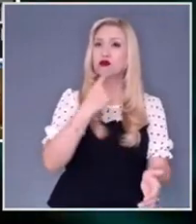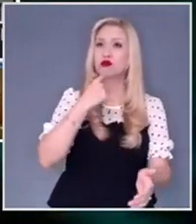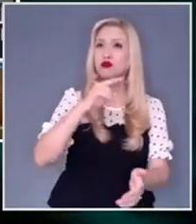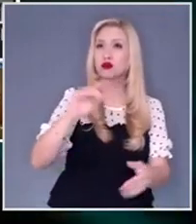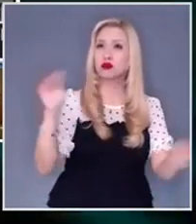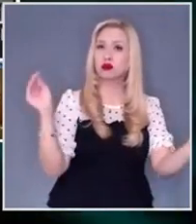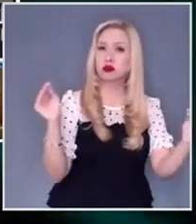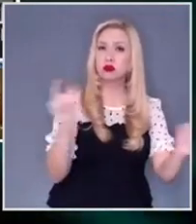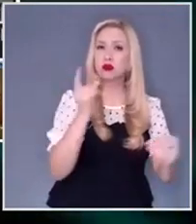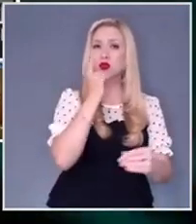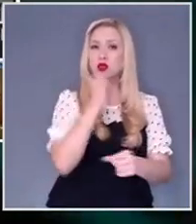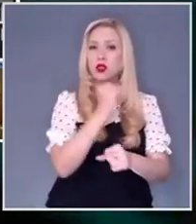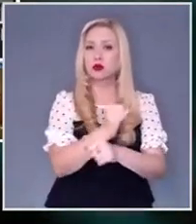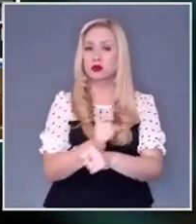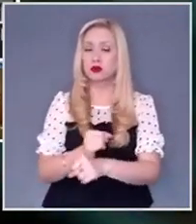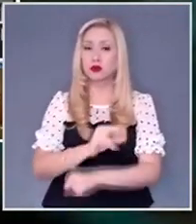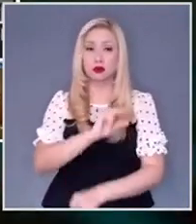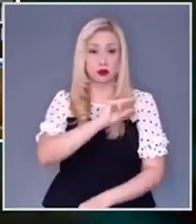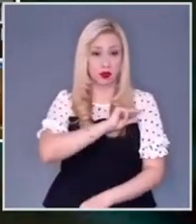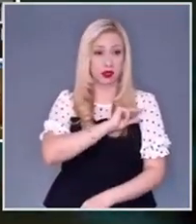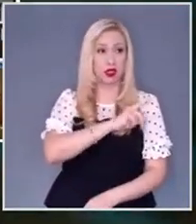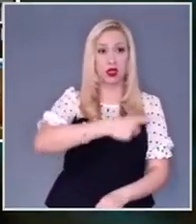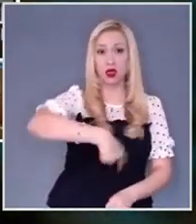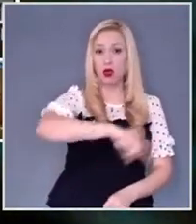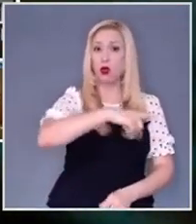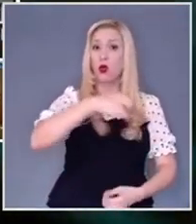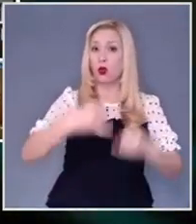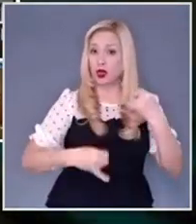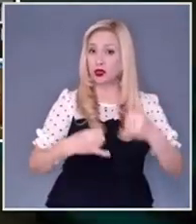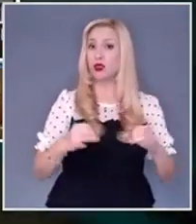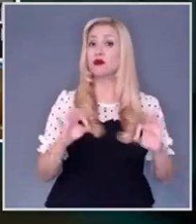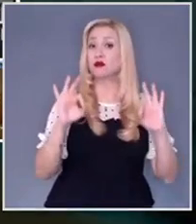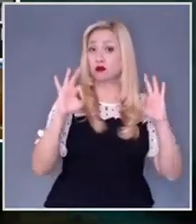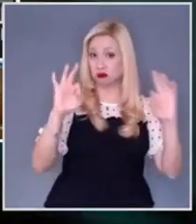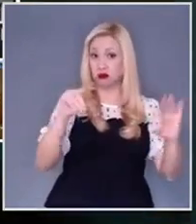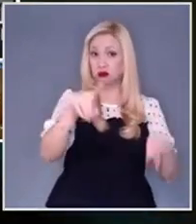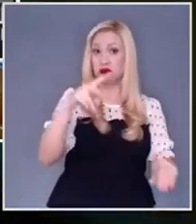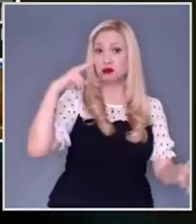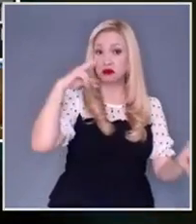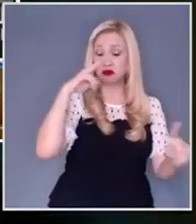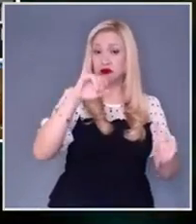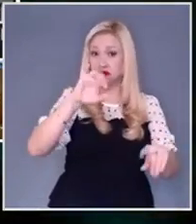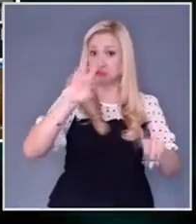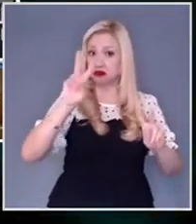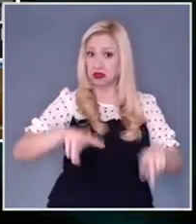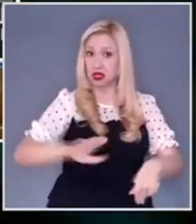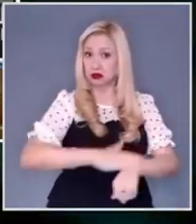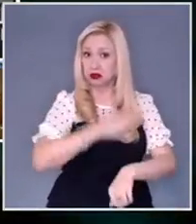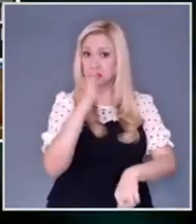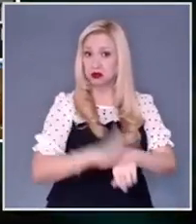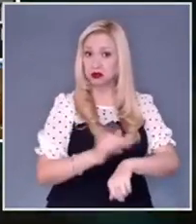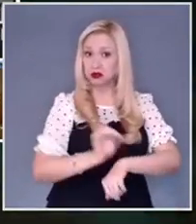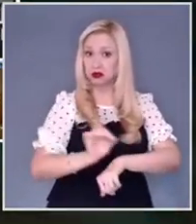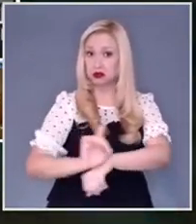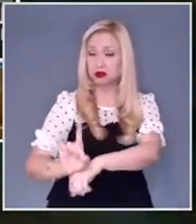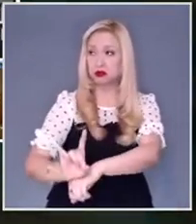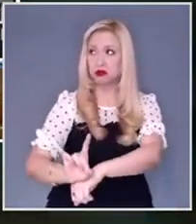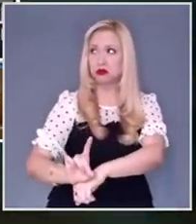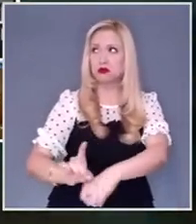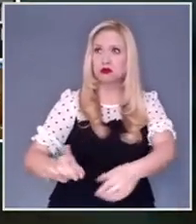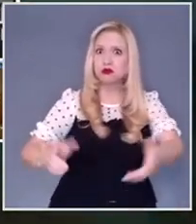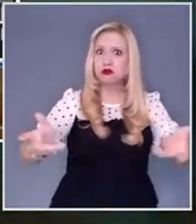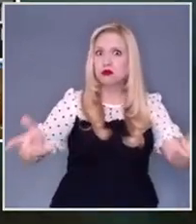especialización de los operador ya se observan en la práctica cotidiana el sistema logra brindar una